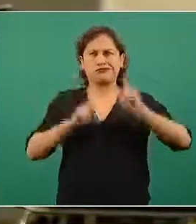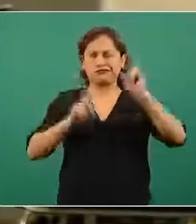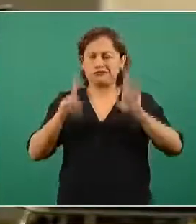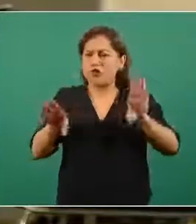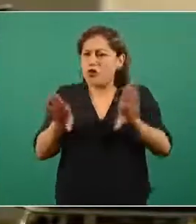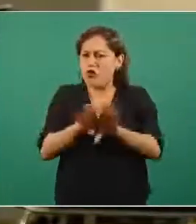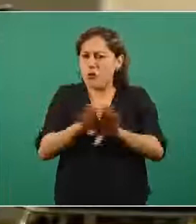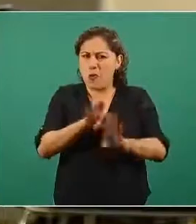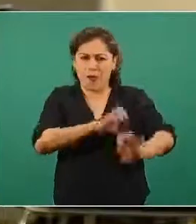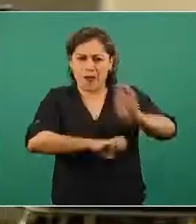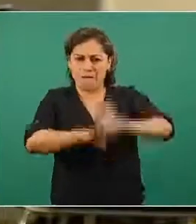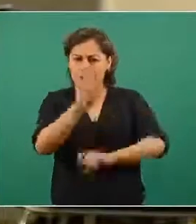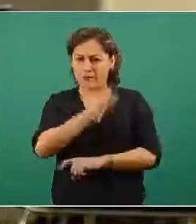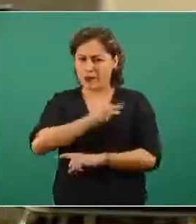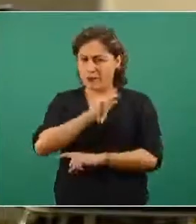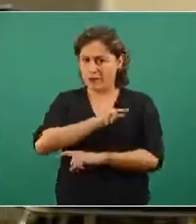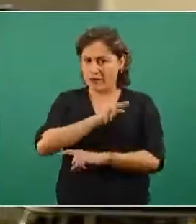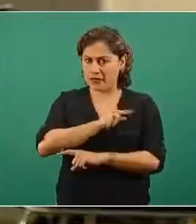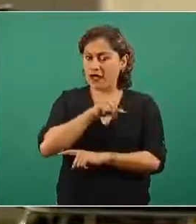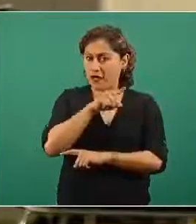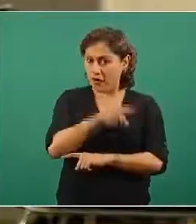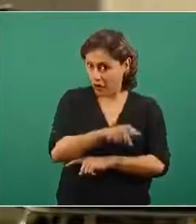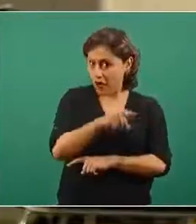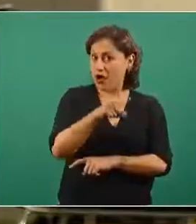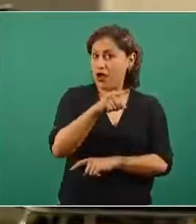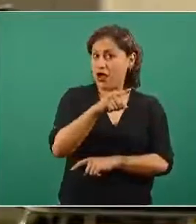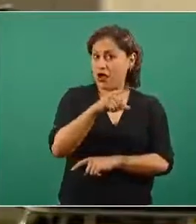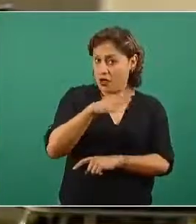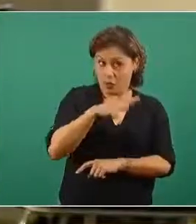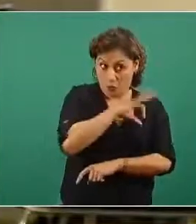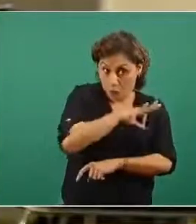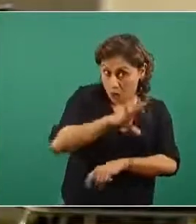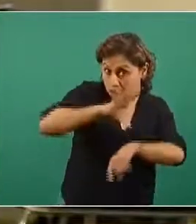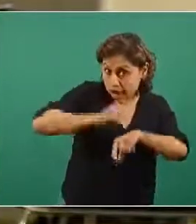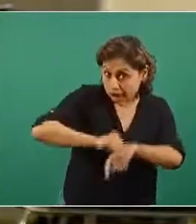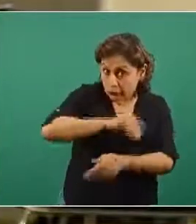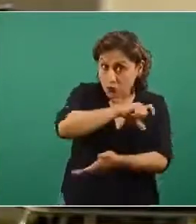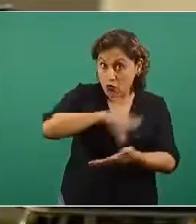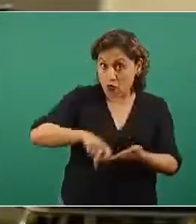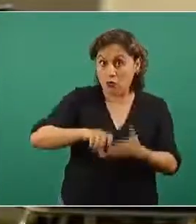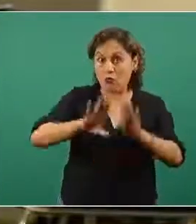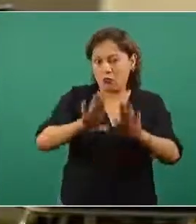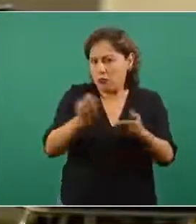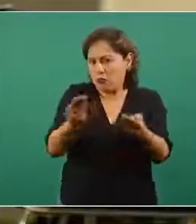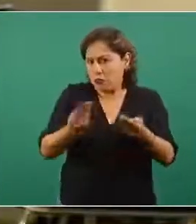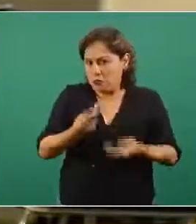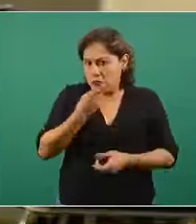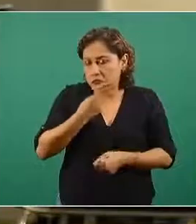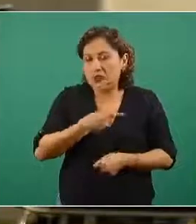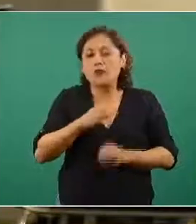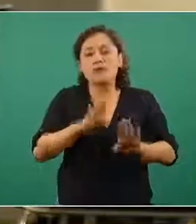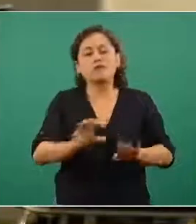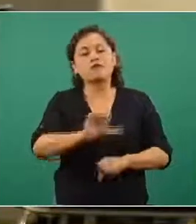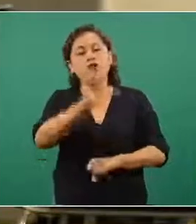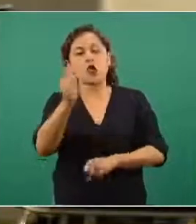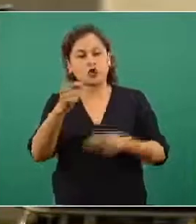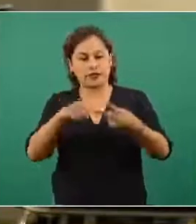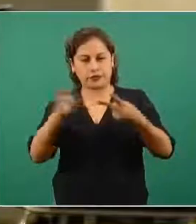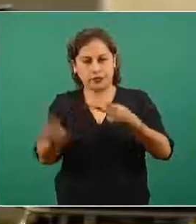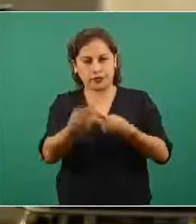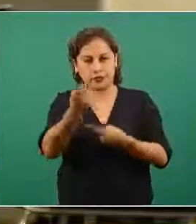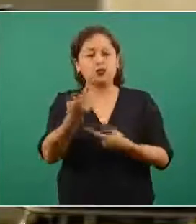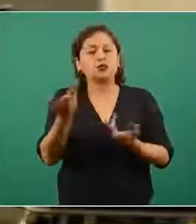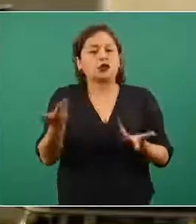estatales adquieran la vacuna. Y otra pregunta sobre cuándo nos podrían tener una actualización sobre